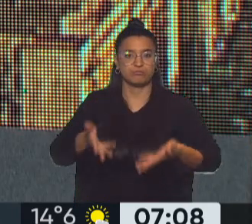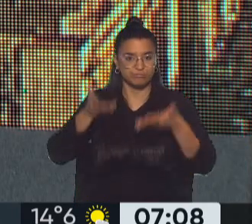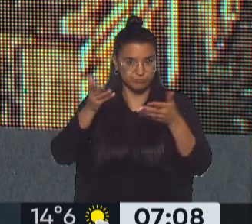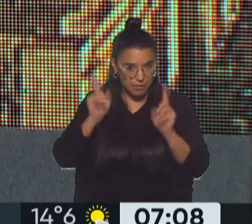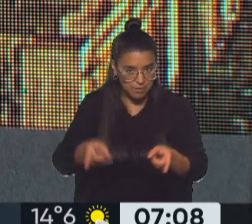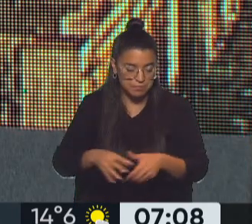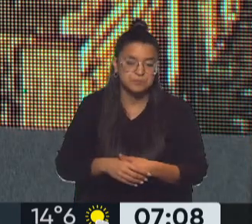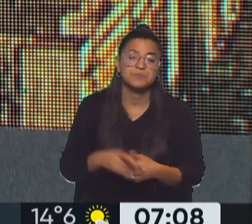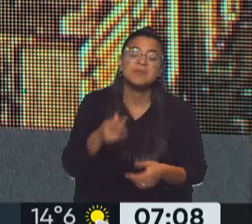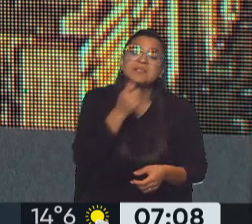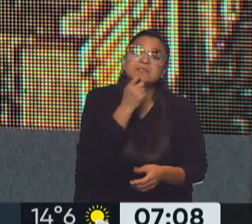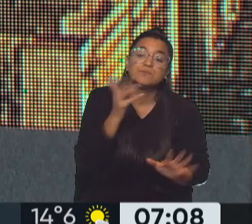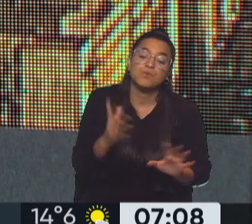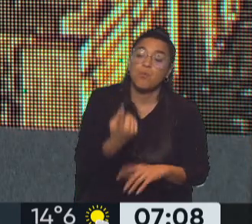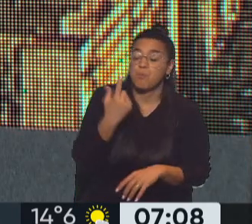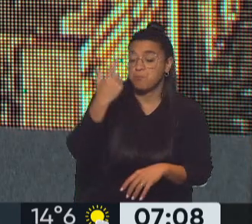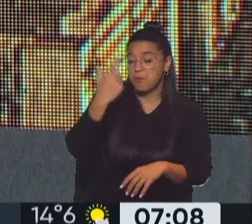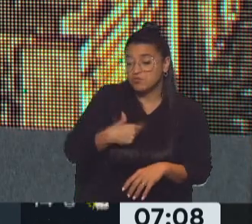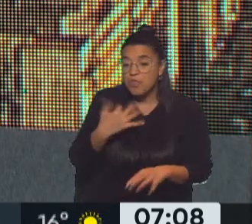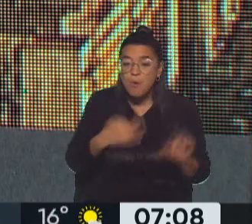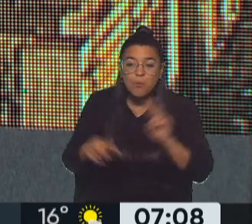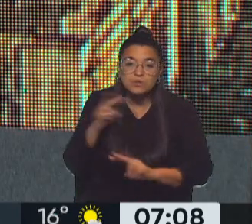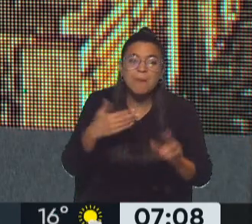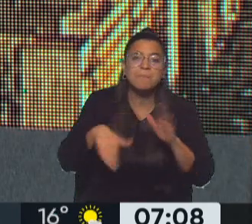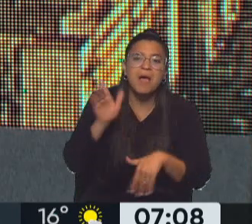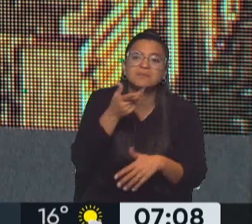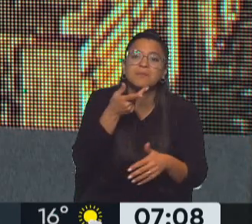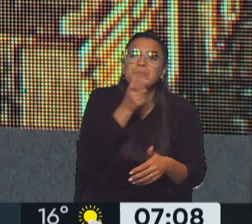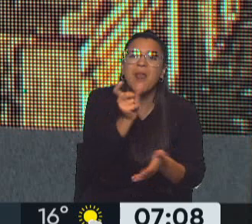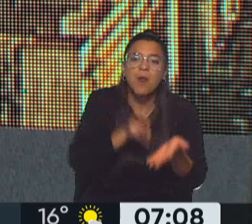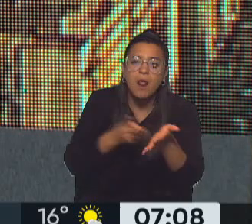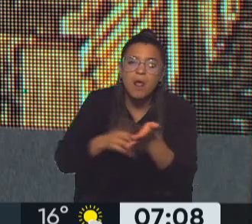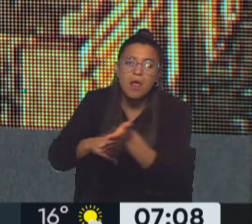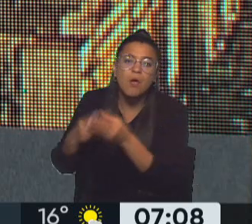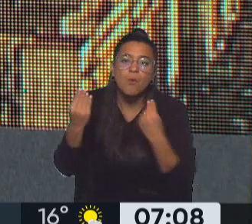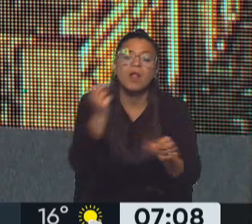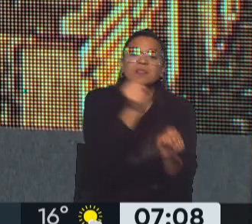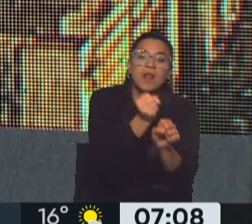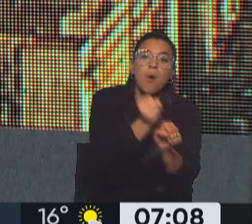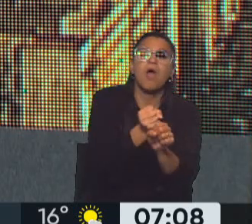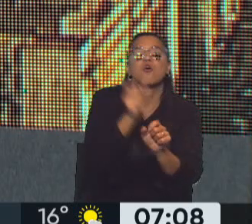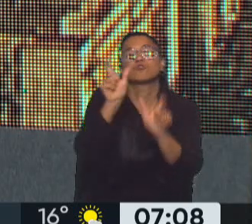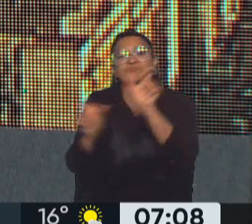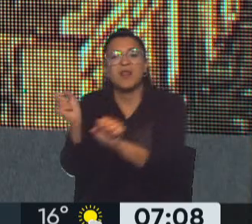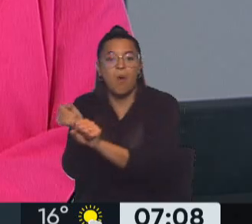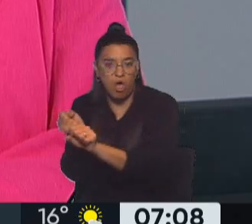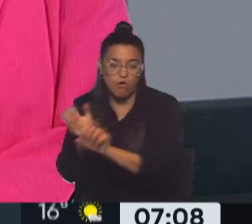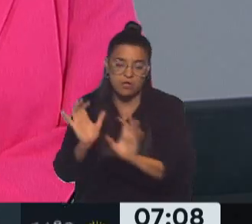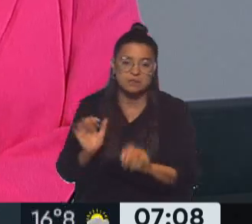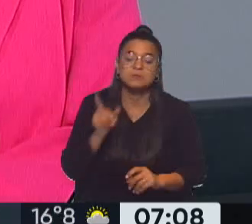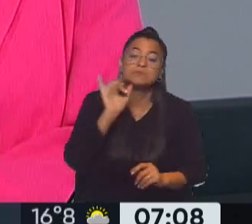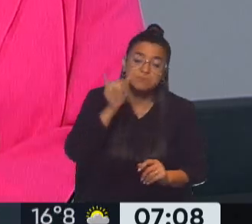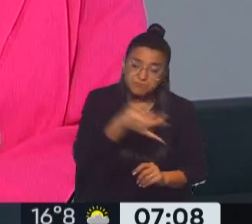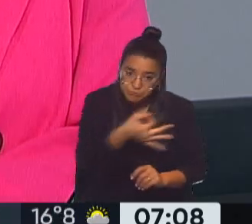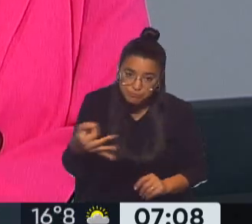palabra que si uno tuviera que, o una tuviera que buscar cuál fue la que más se repitió en el discurso de Massa, fue esa: trabajo, trabajadores. Exactamente, porque bueno,